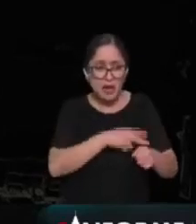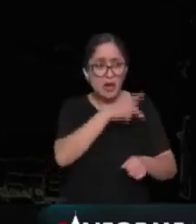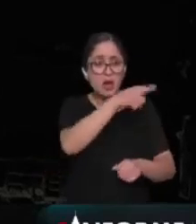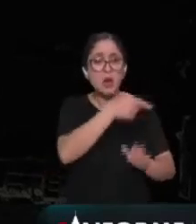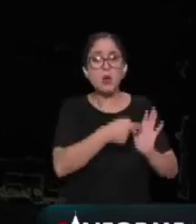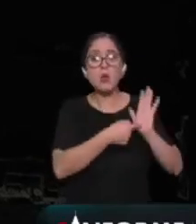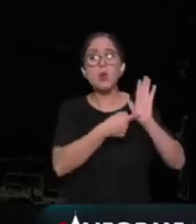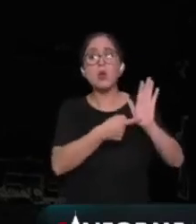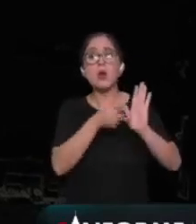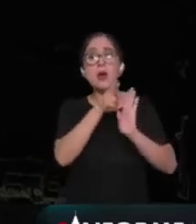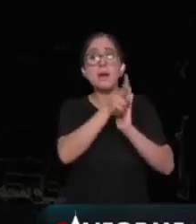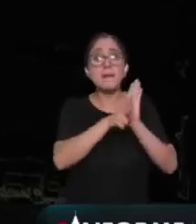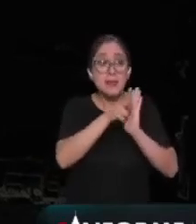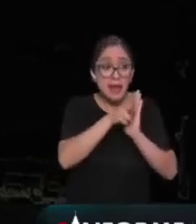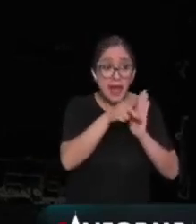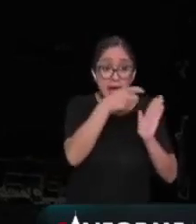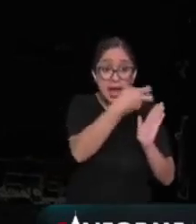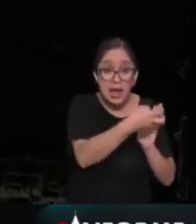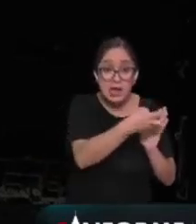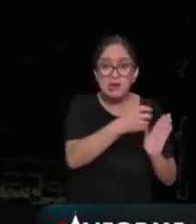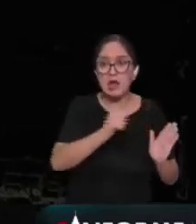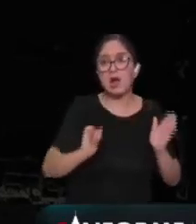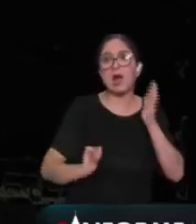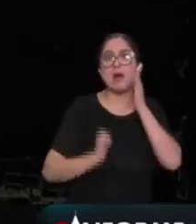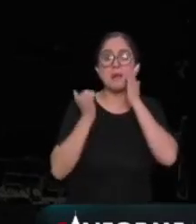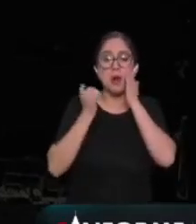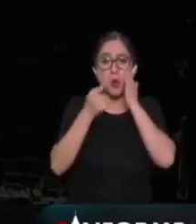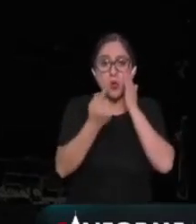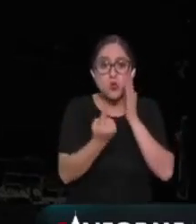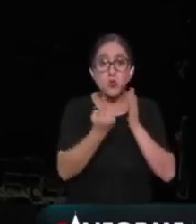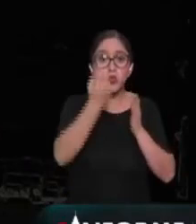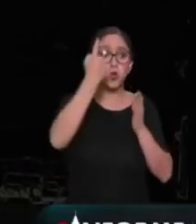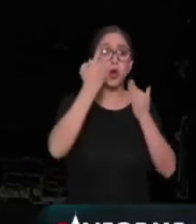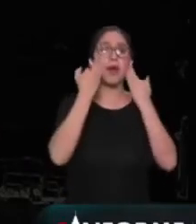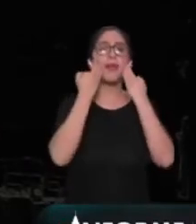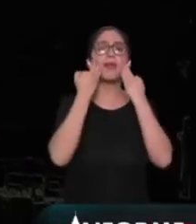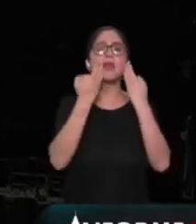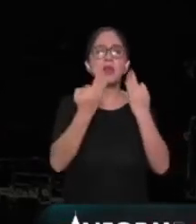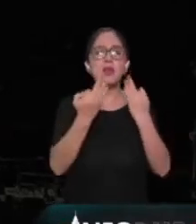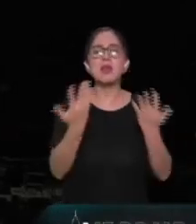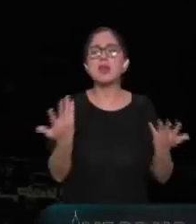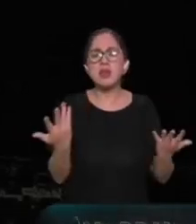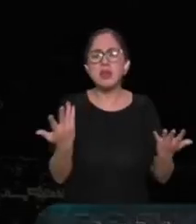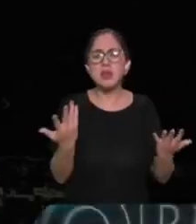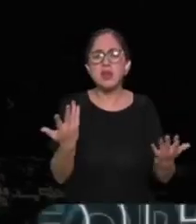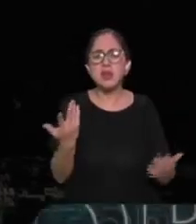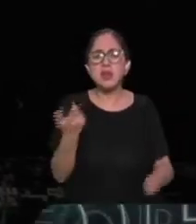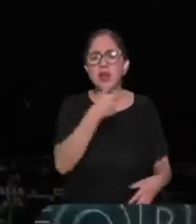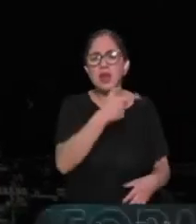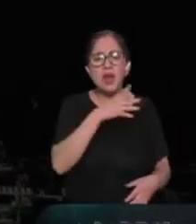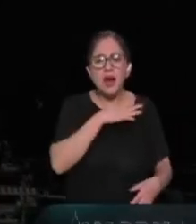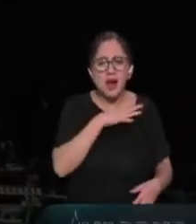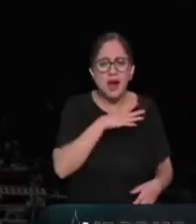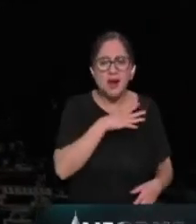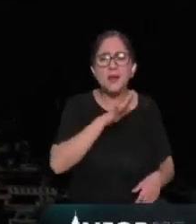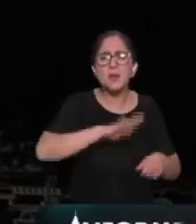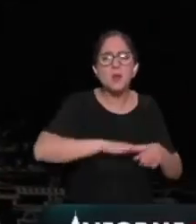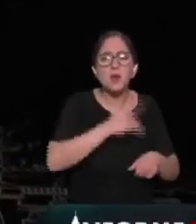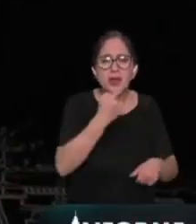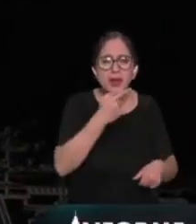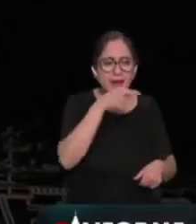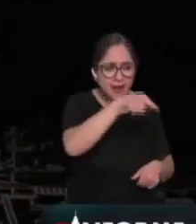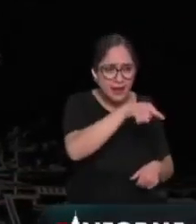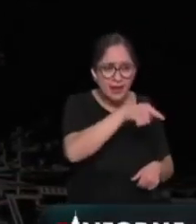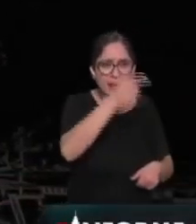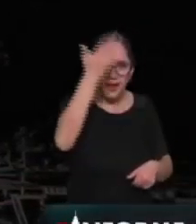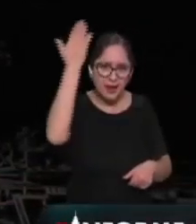eso, a lo que voy, es la única testimonial, pero ¿bajo qué? Y no hay, ¿por qué la sacaron de